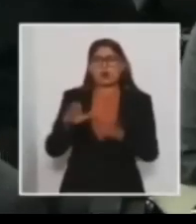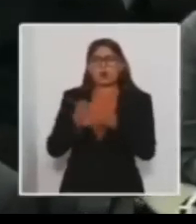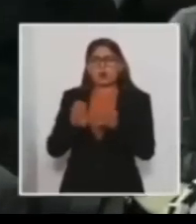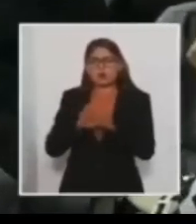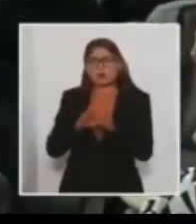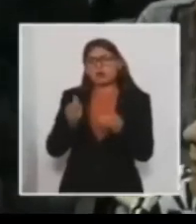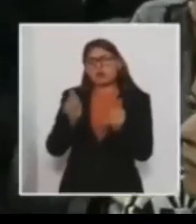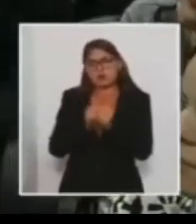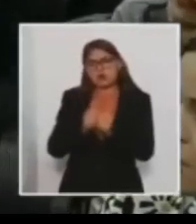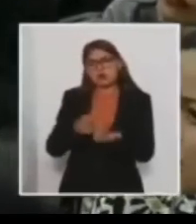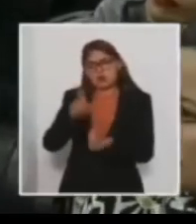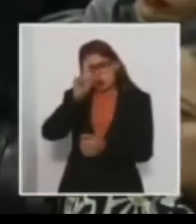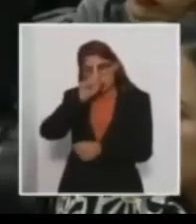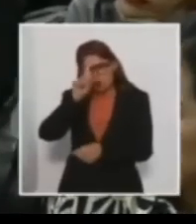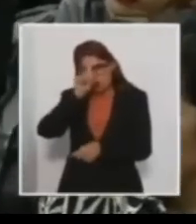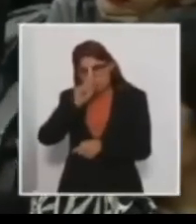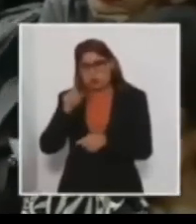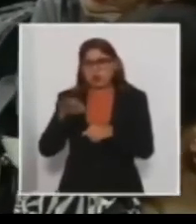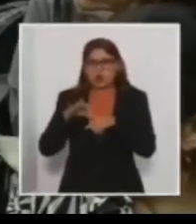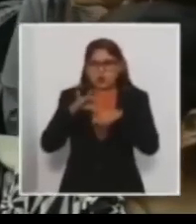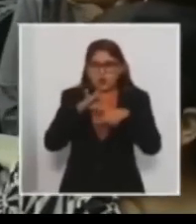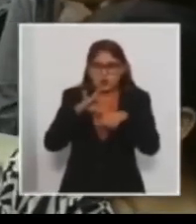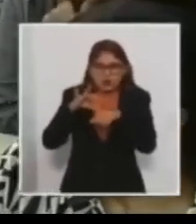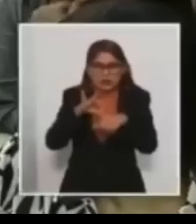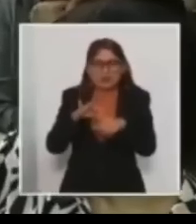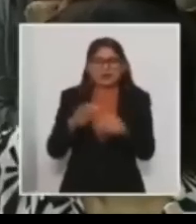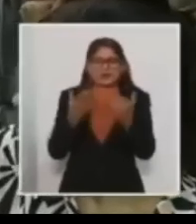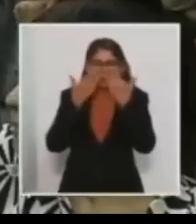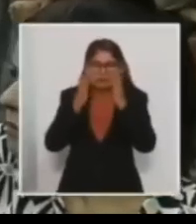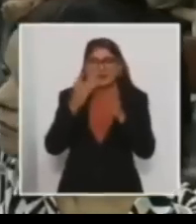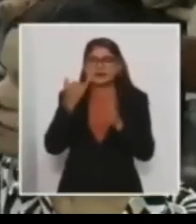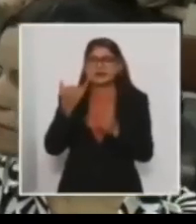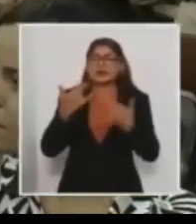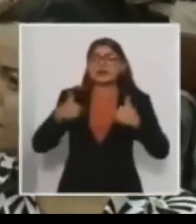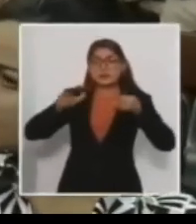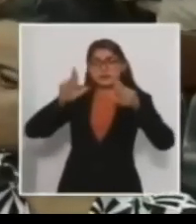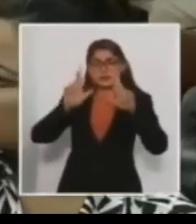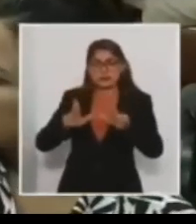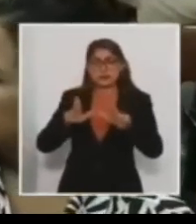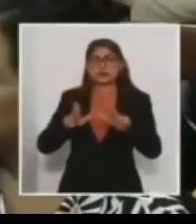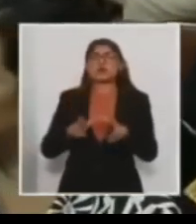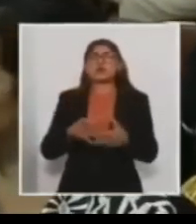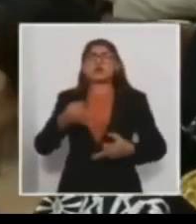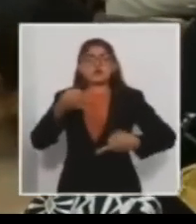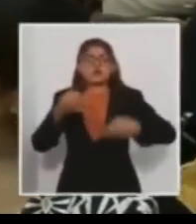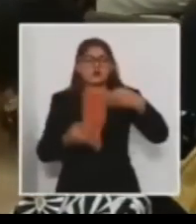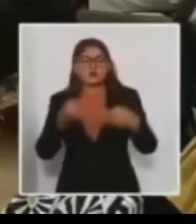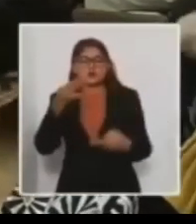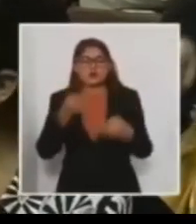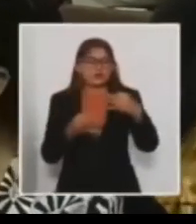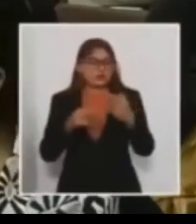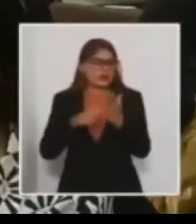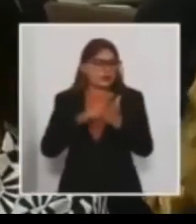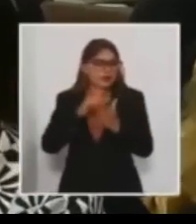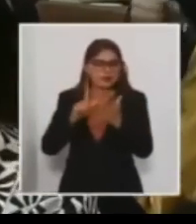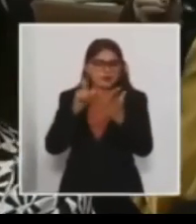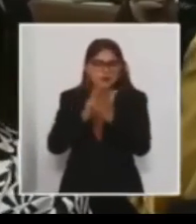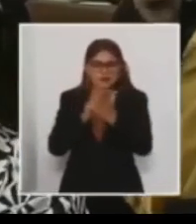la orientación, asesoría y representación jurídica en términos de la